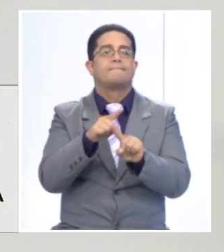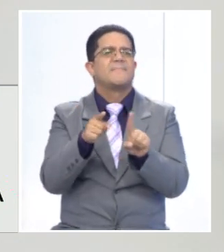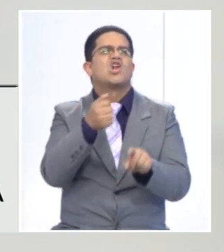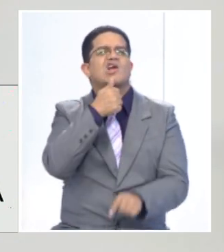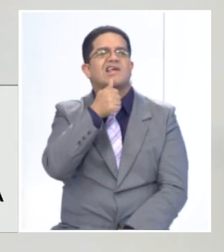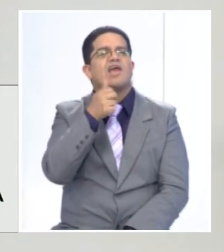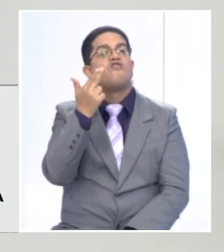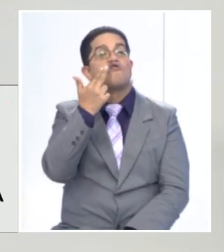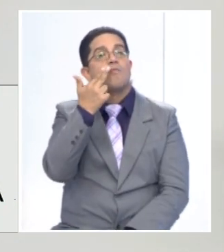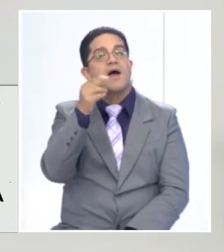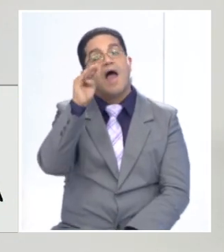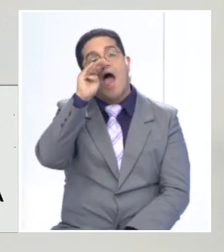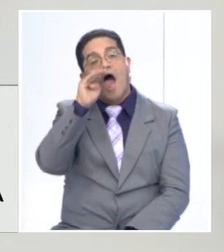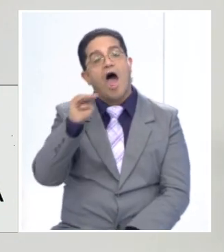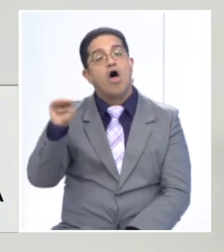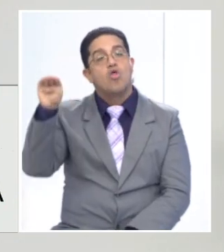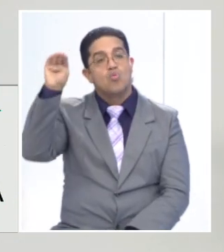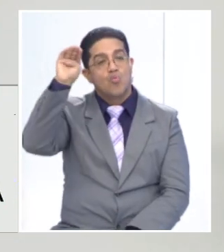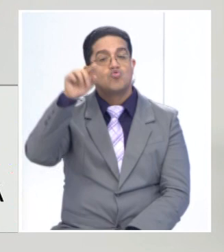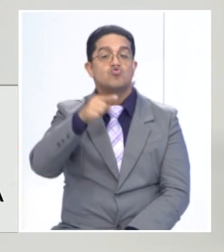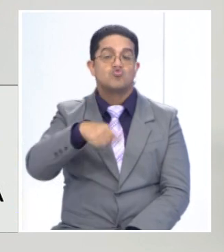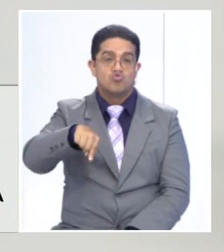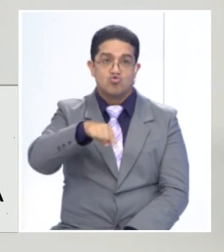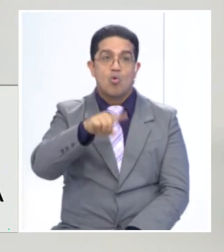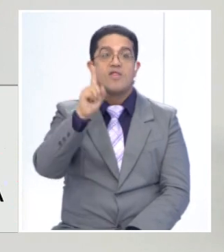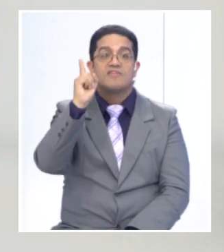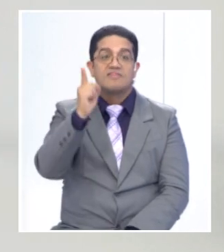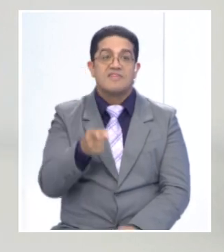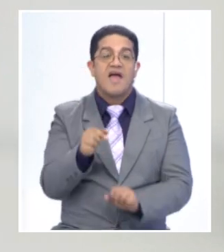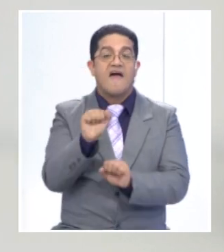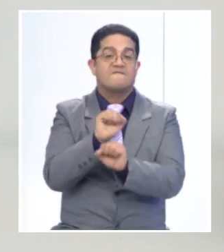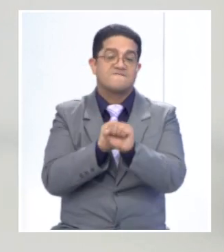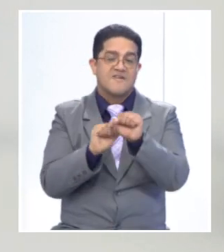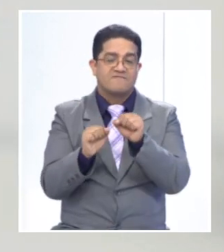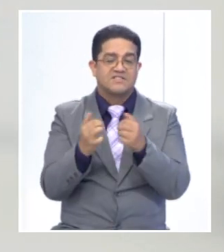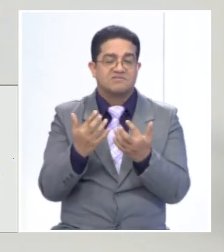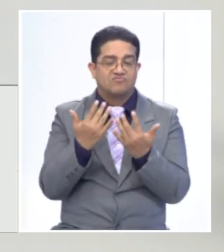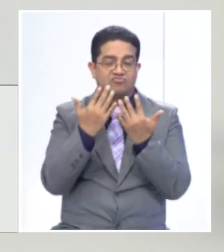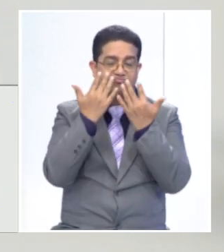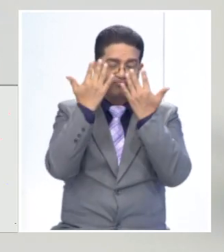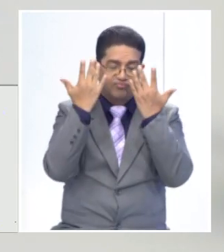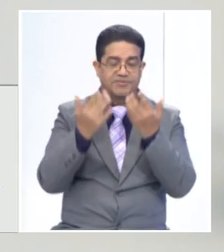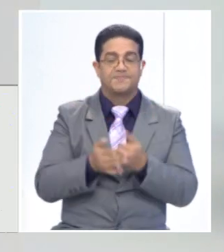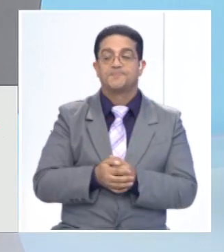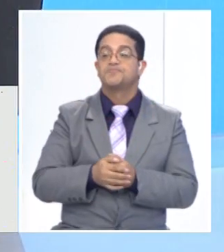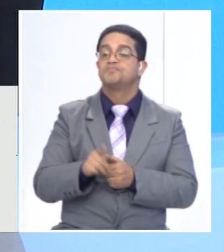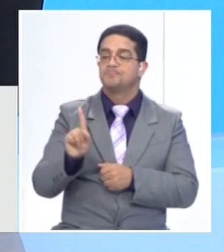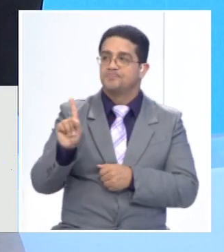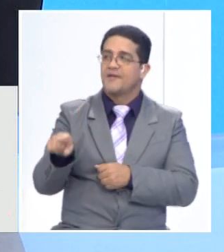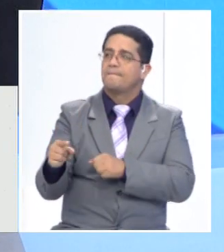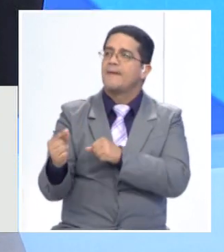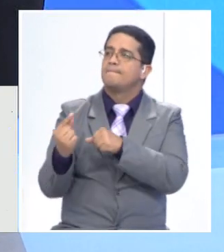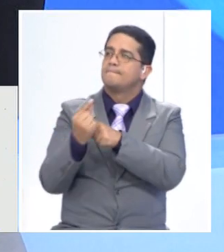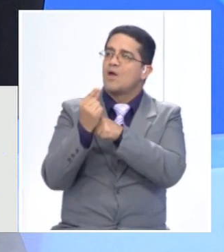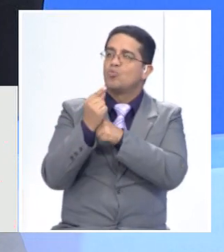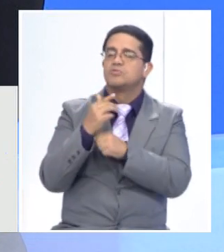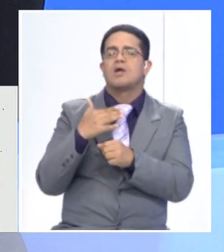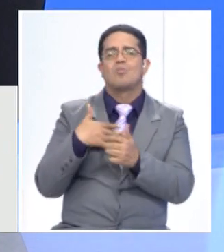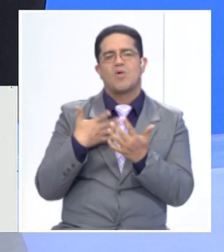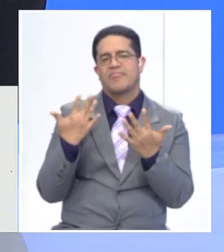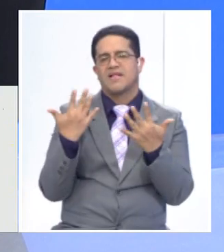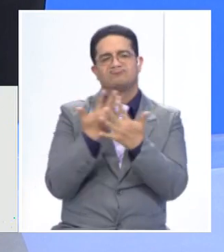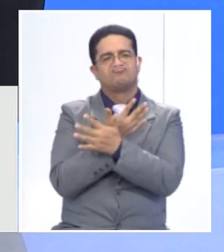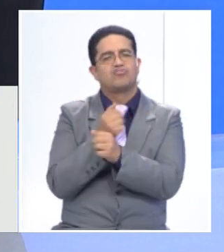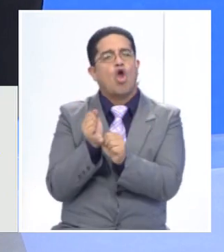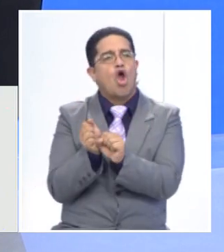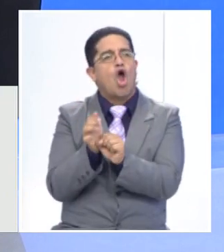fuman. Entonces nosotros tenemos que evitar en la medida de lo posible el humo del cigarrillo con estos pacientes. Por acá nos preguntan que si se puede confundir con COVID o